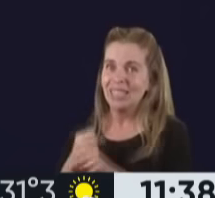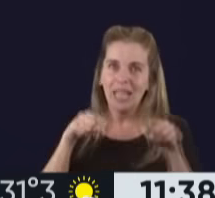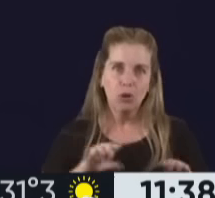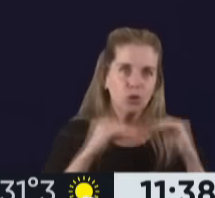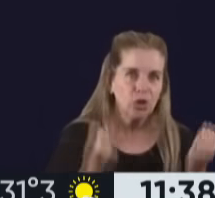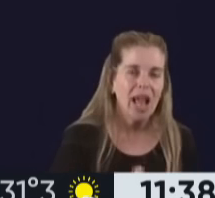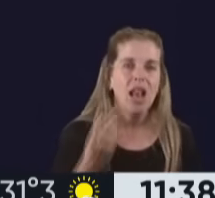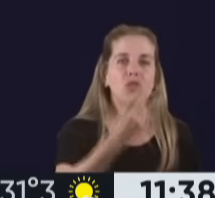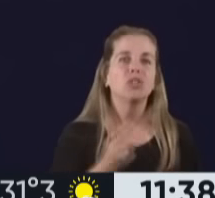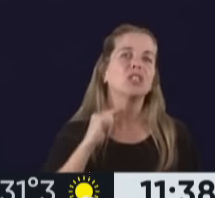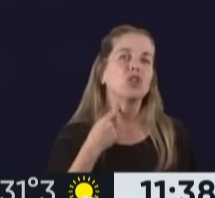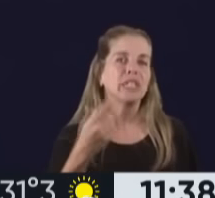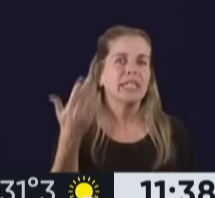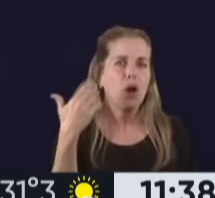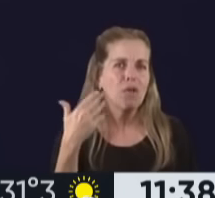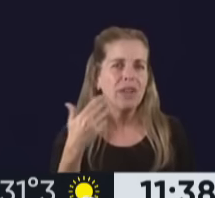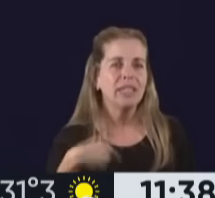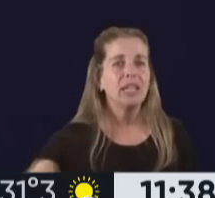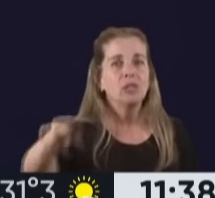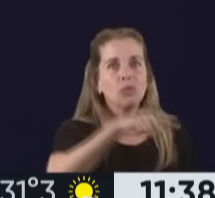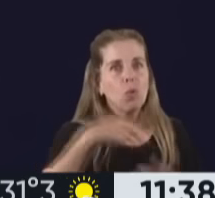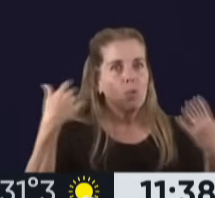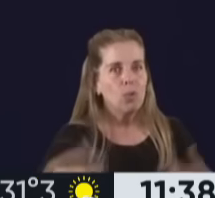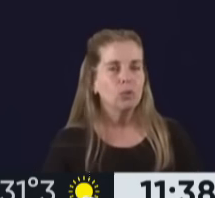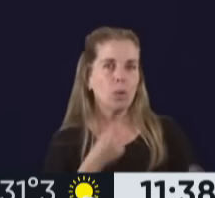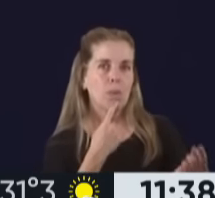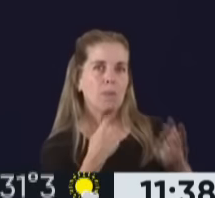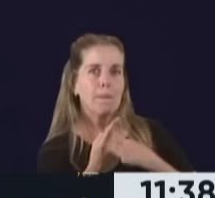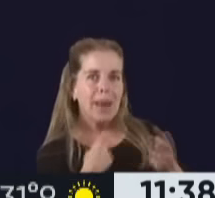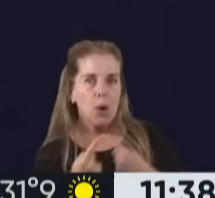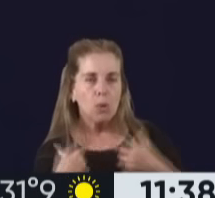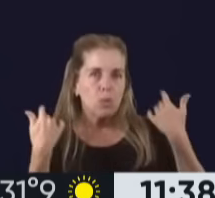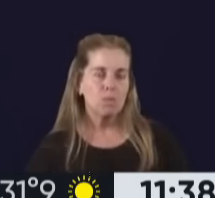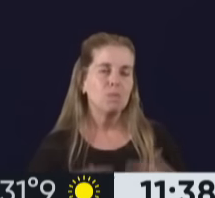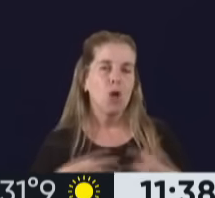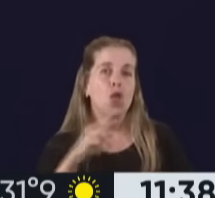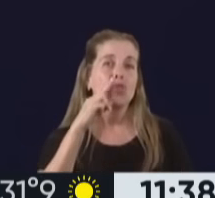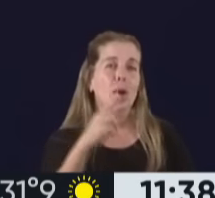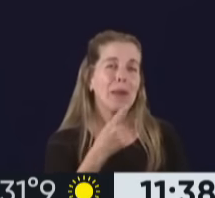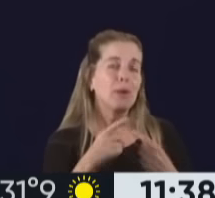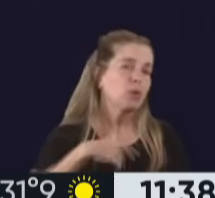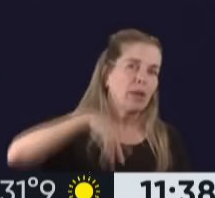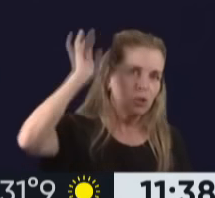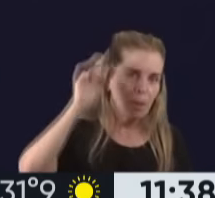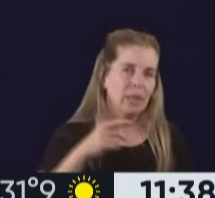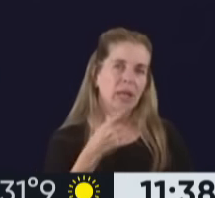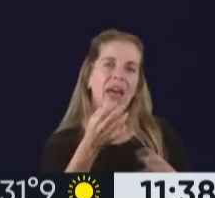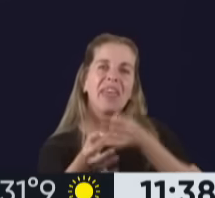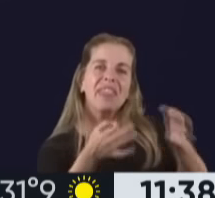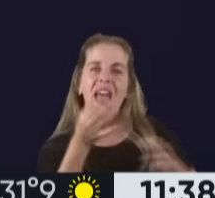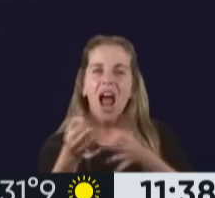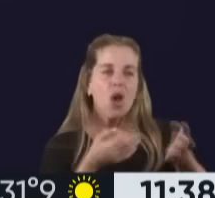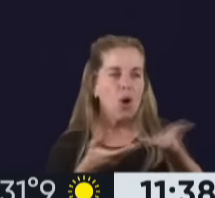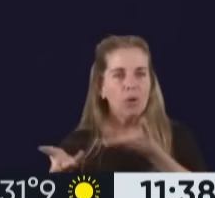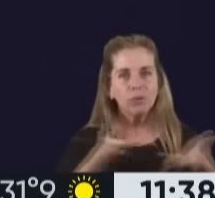213 conferencias y me han contestado más de 2.000 preguntas. El diálogo que construimos no tiene antecedentes en la historia democrática de nuestro